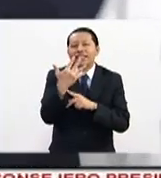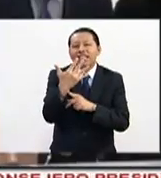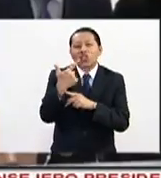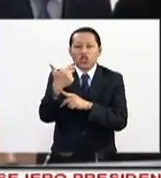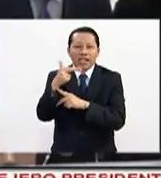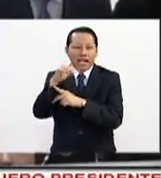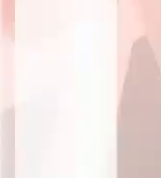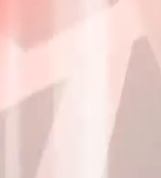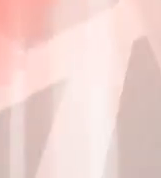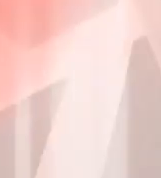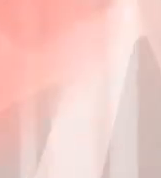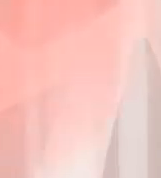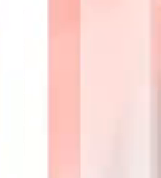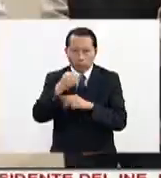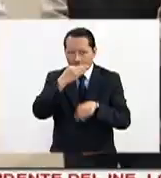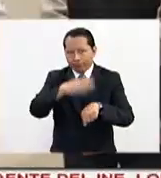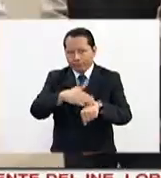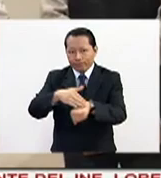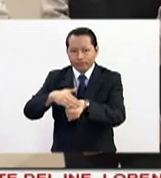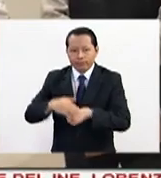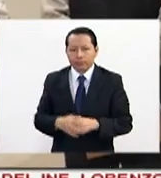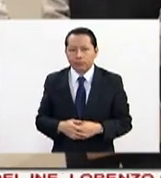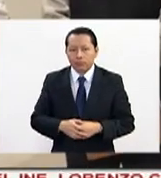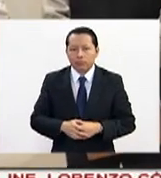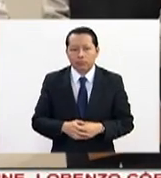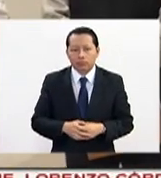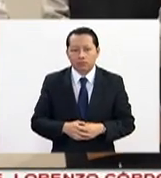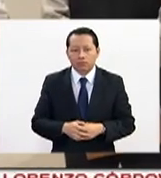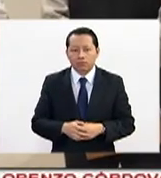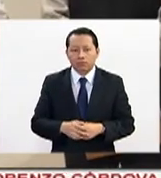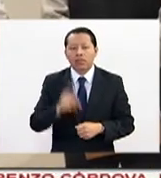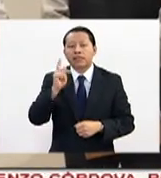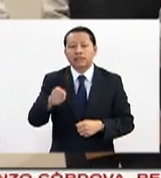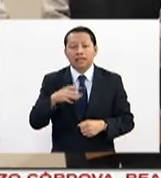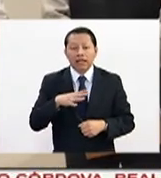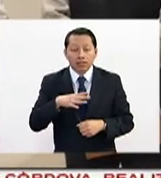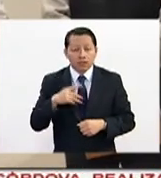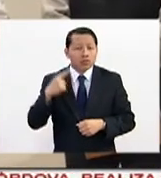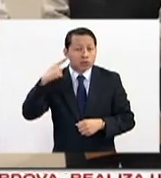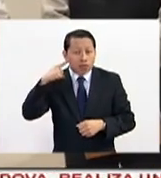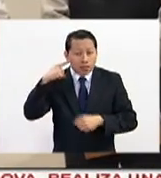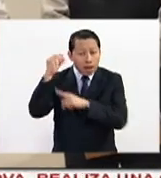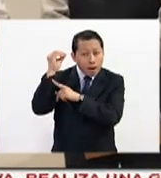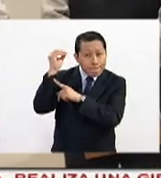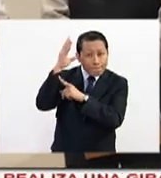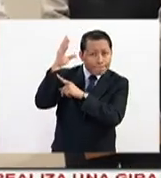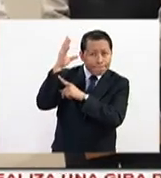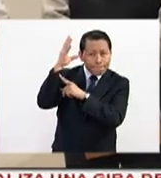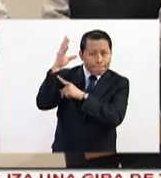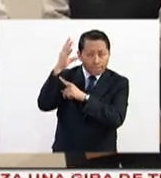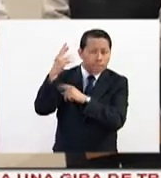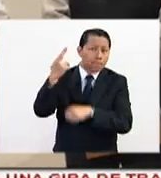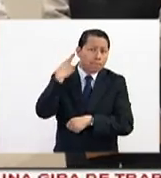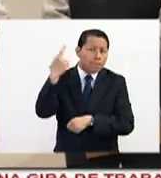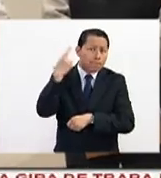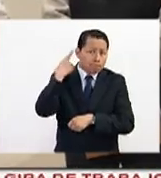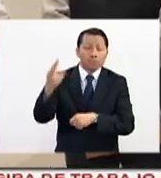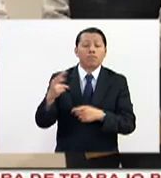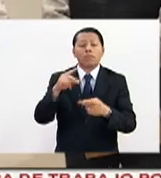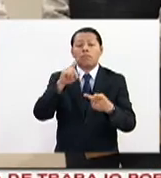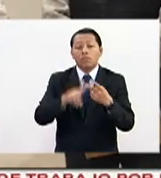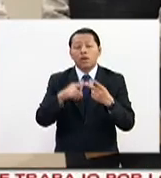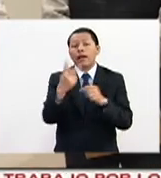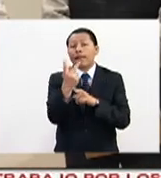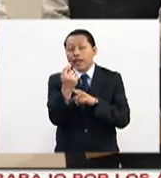intensidad. El sonido que hemos escuchado en el sistema de altavoces, el sonido que escuchamos en televisión,